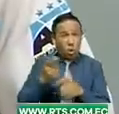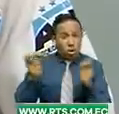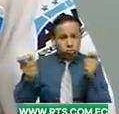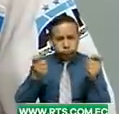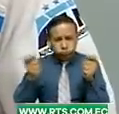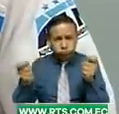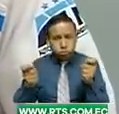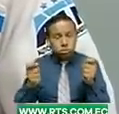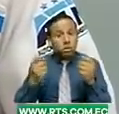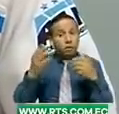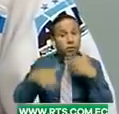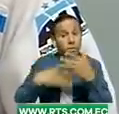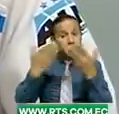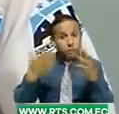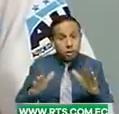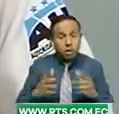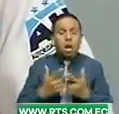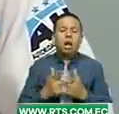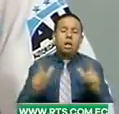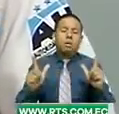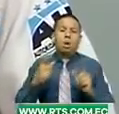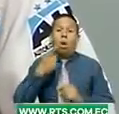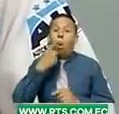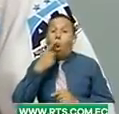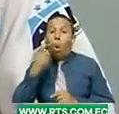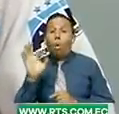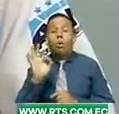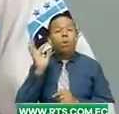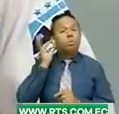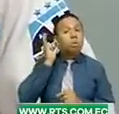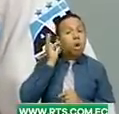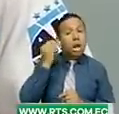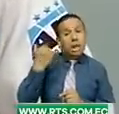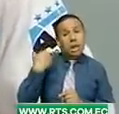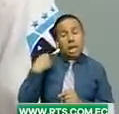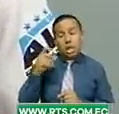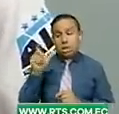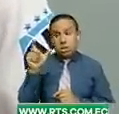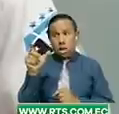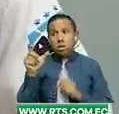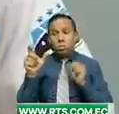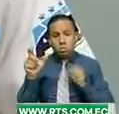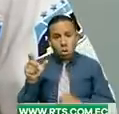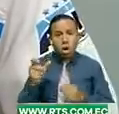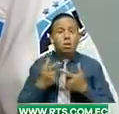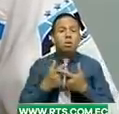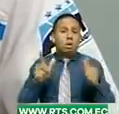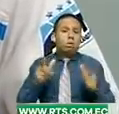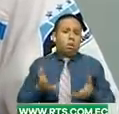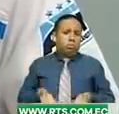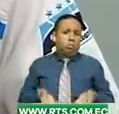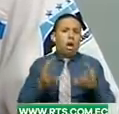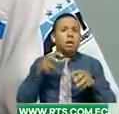Que puede ser hombre o puede ser mujer, que tiene que tener la licencia de conducir, lógicamente. Eso específicamente es